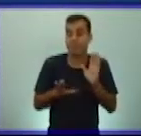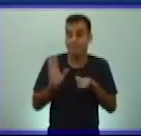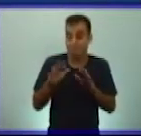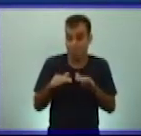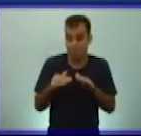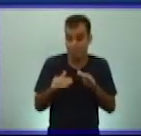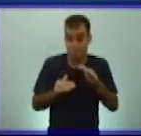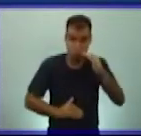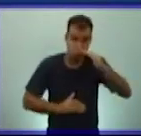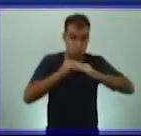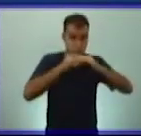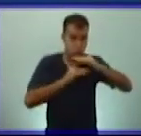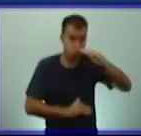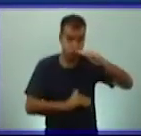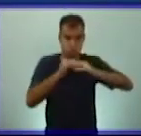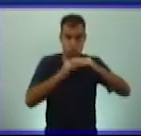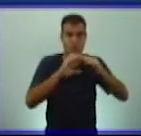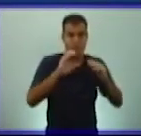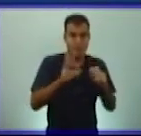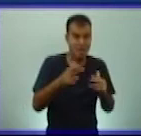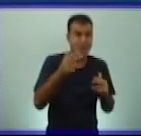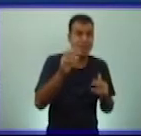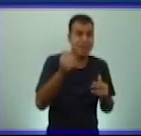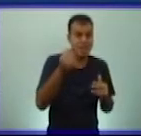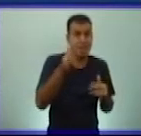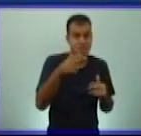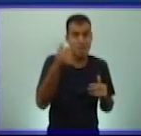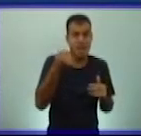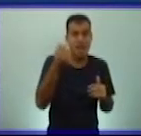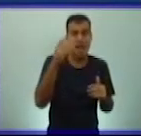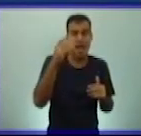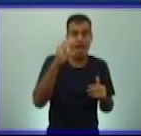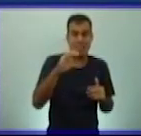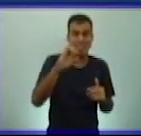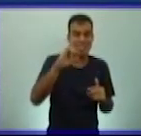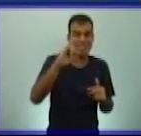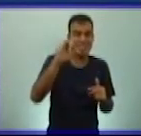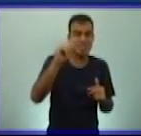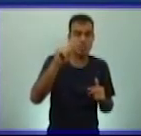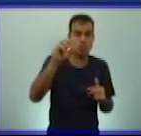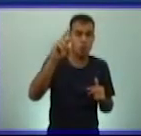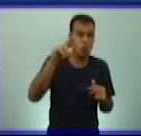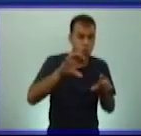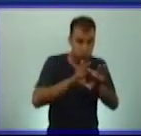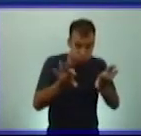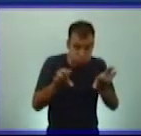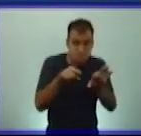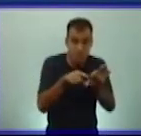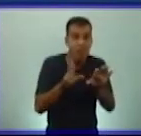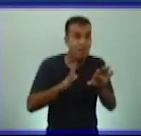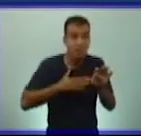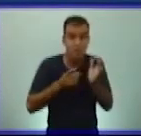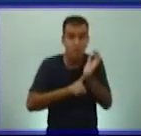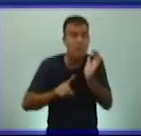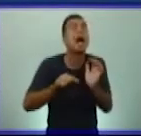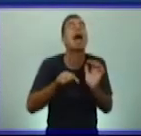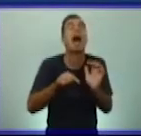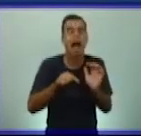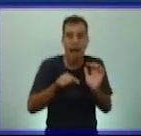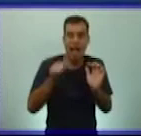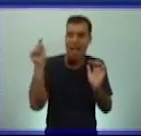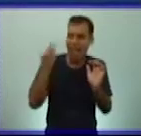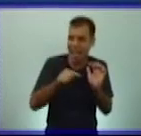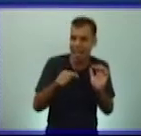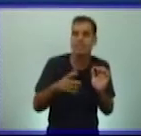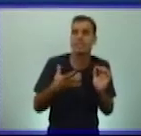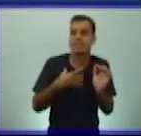capacitor, lograríamos cierto valor de carga máxima en el circuito. Es decir, el circuito